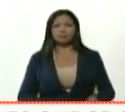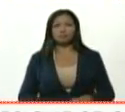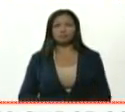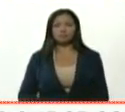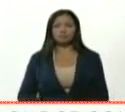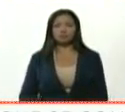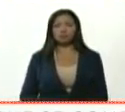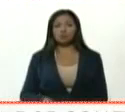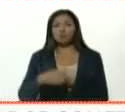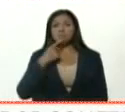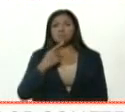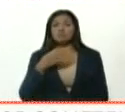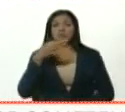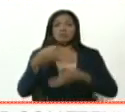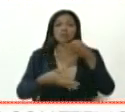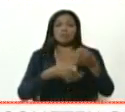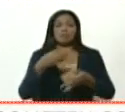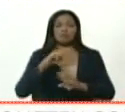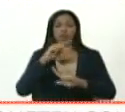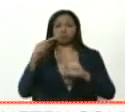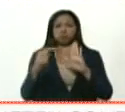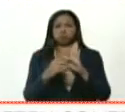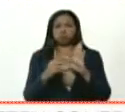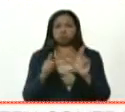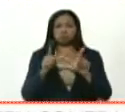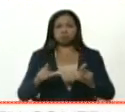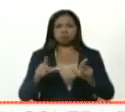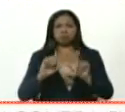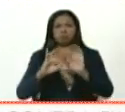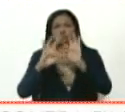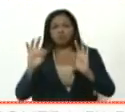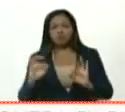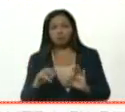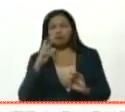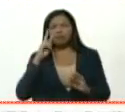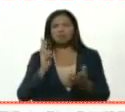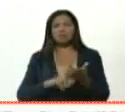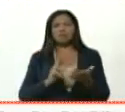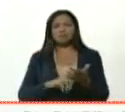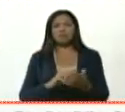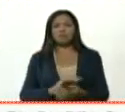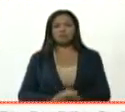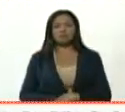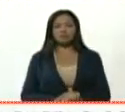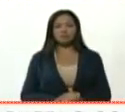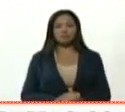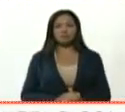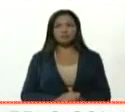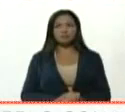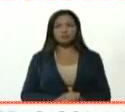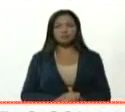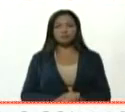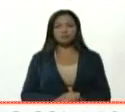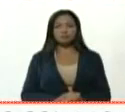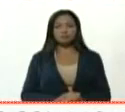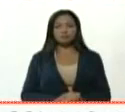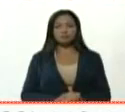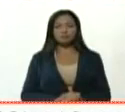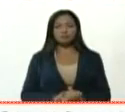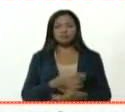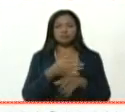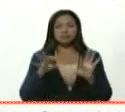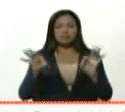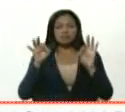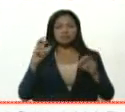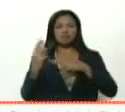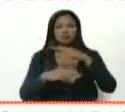Estoy diciendo en su justo lugar lo que es la realidad. Y uno de los éxitos de la